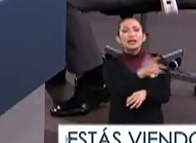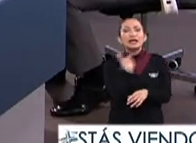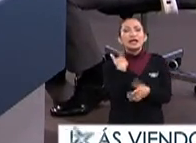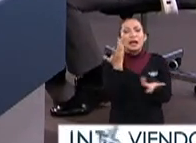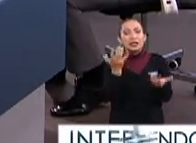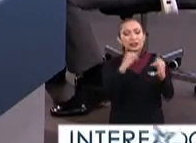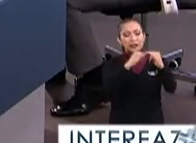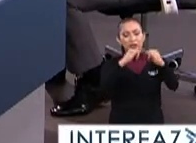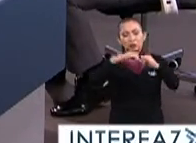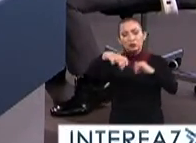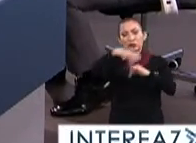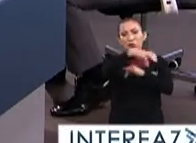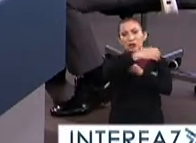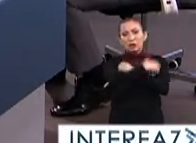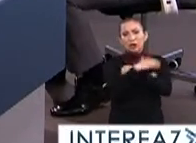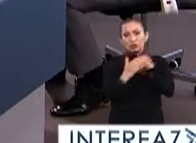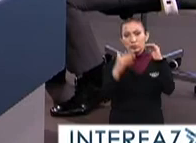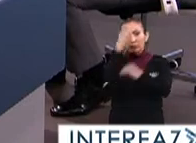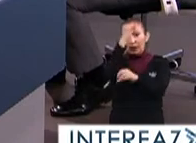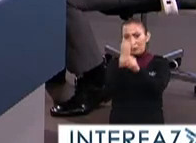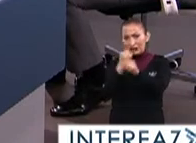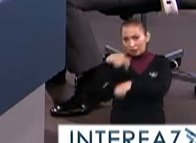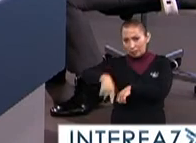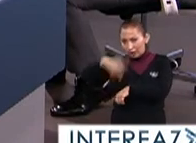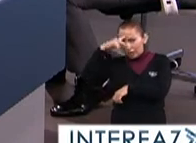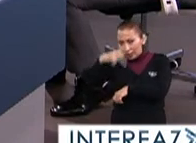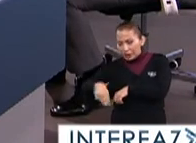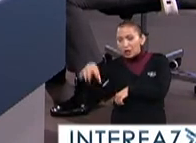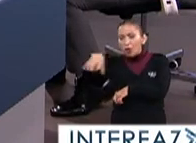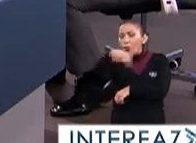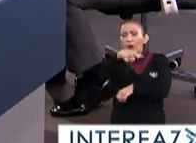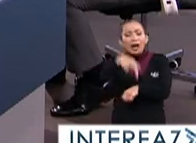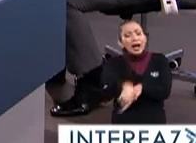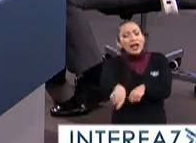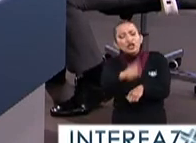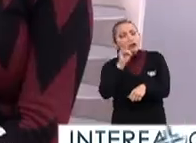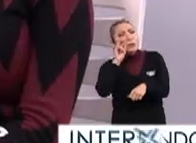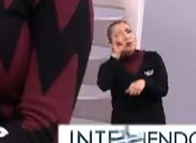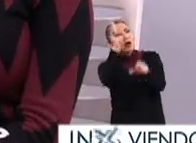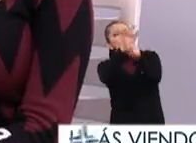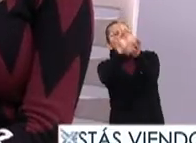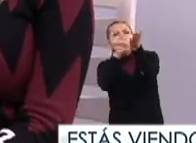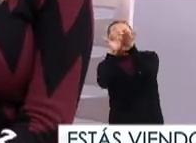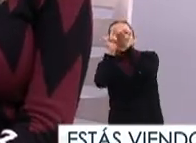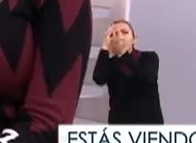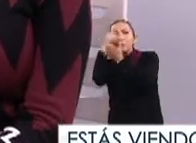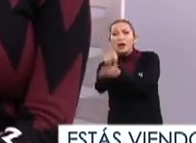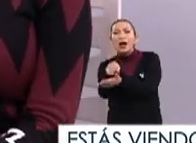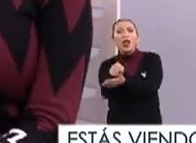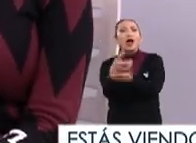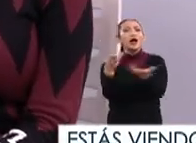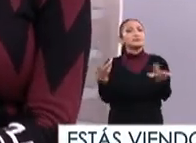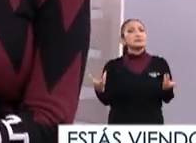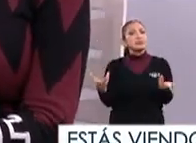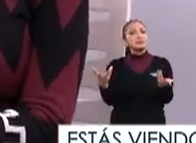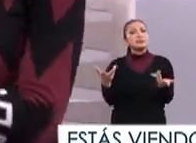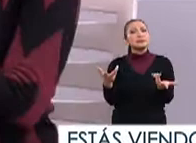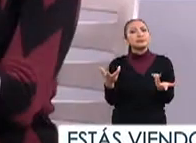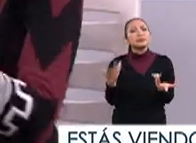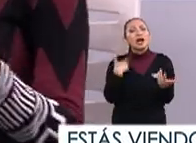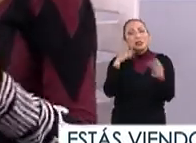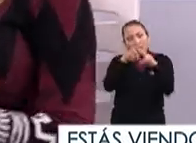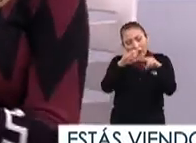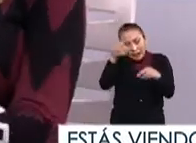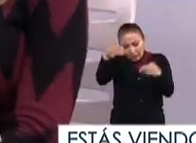las instituciones de educación superior y de investigación de nuestro país, ¿qué es lo más importante que se toma en cuenta para poder